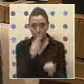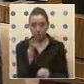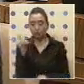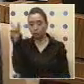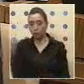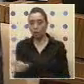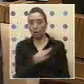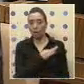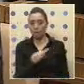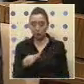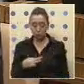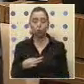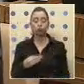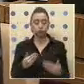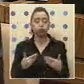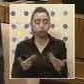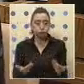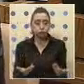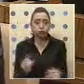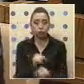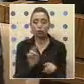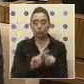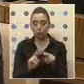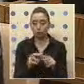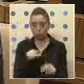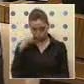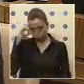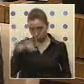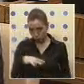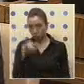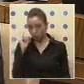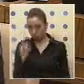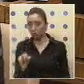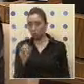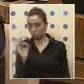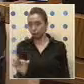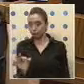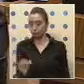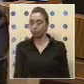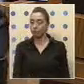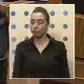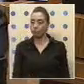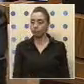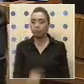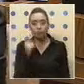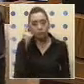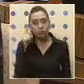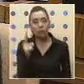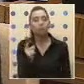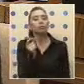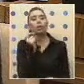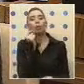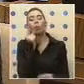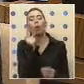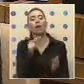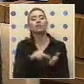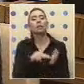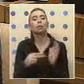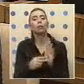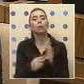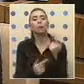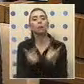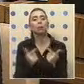tuvo la suficiente disposición para hacerlo, y me consta que así fue. Pero, ¿cuál es el núcleo del problema